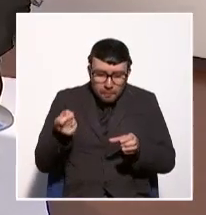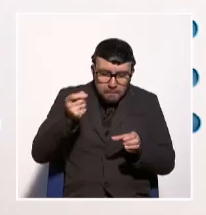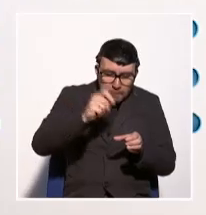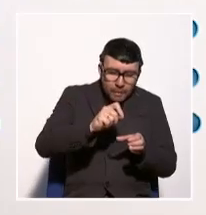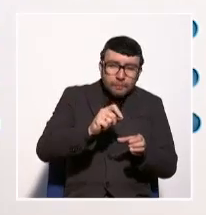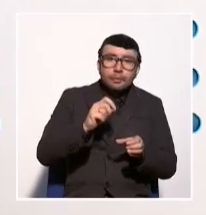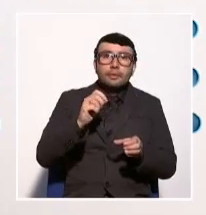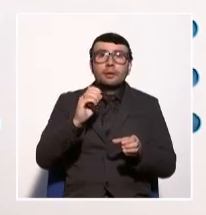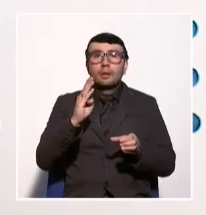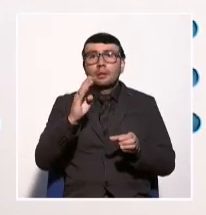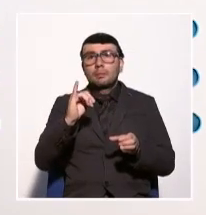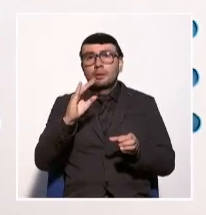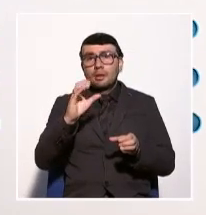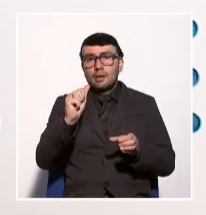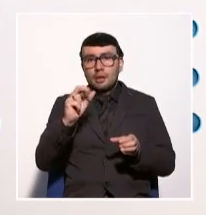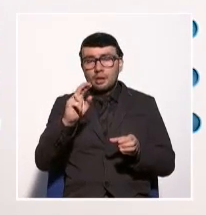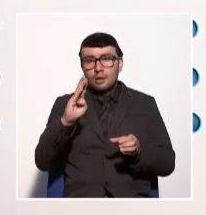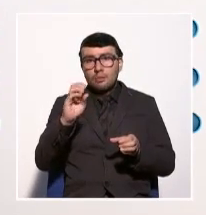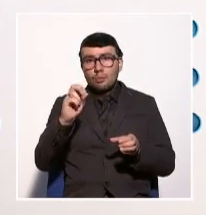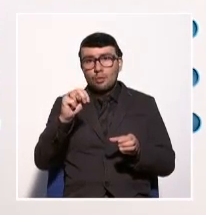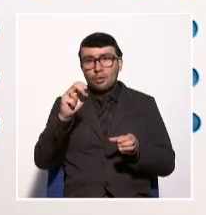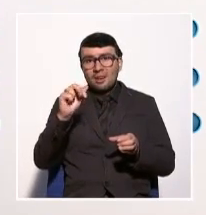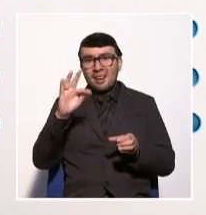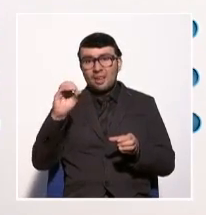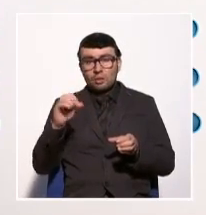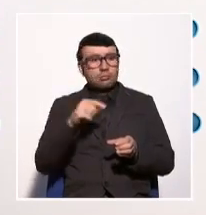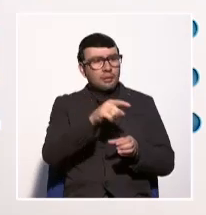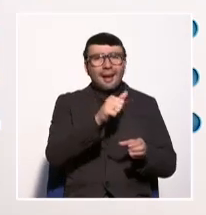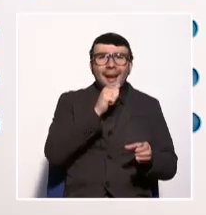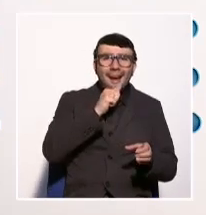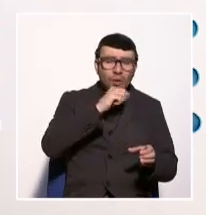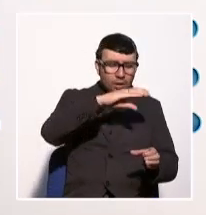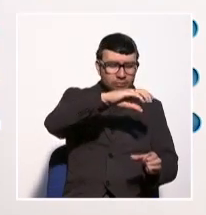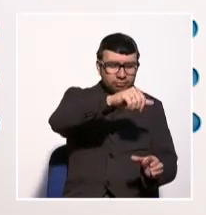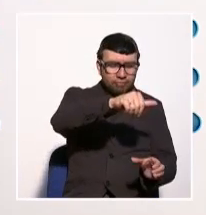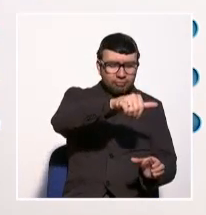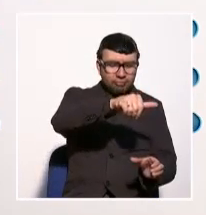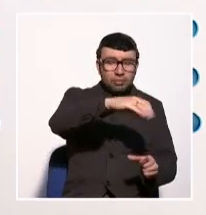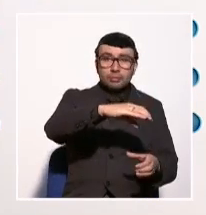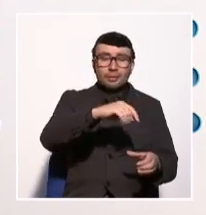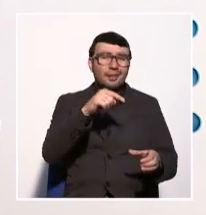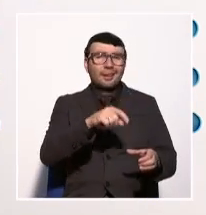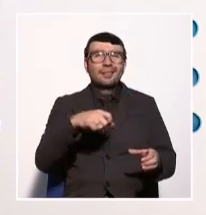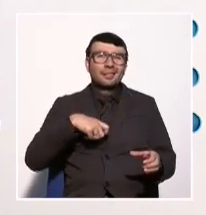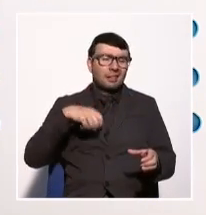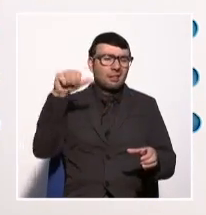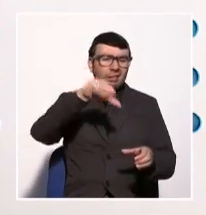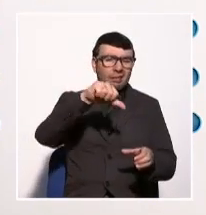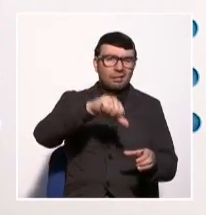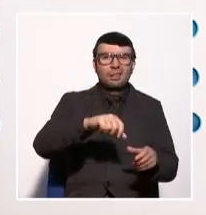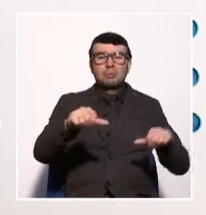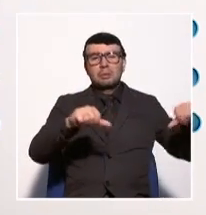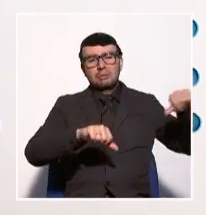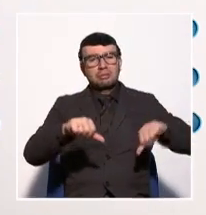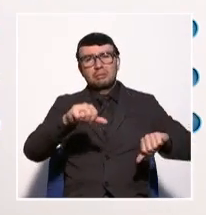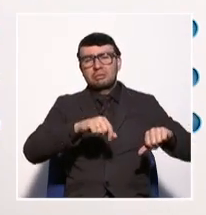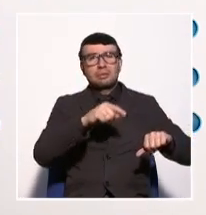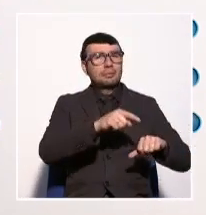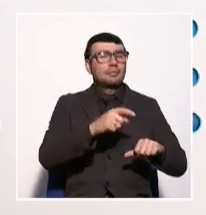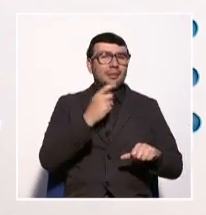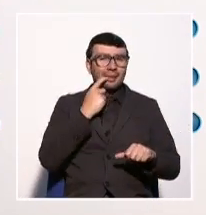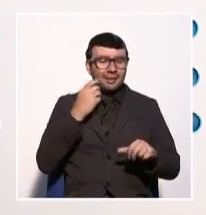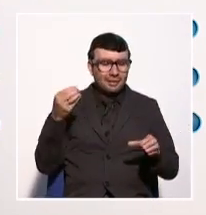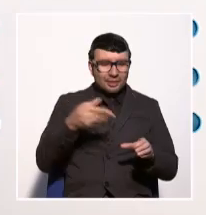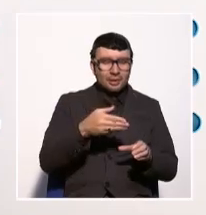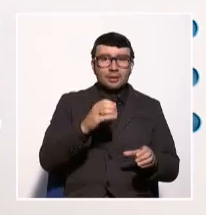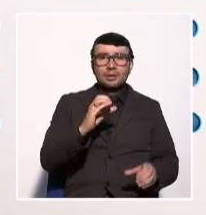alcaliniza agua alcalina en lo que porque el agua de la llave ya se ha visto que viene con químicos el cloro el aluminio y